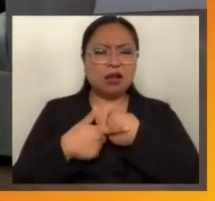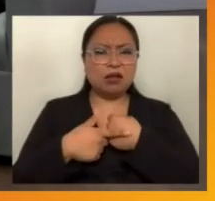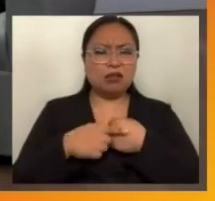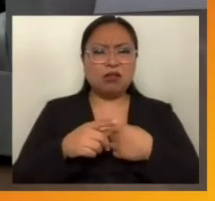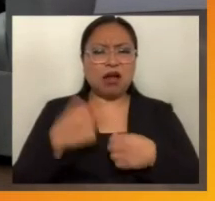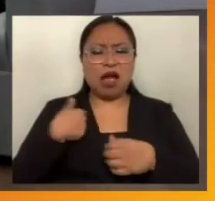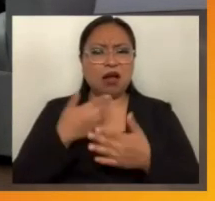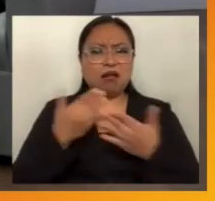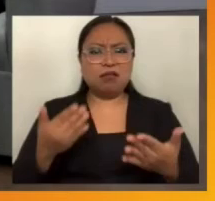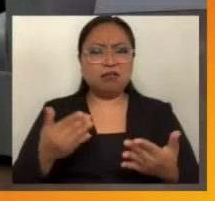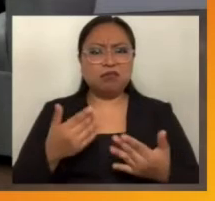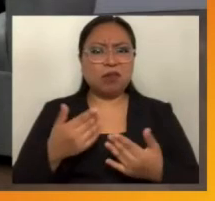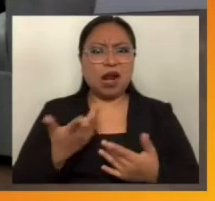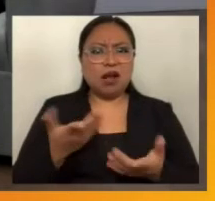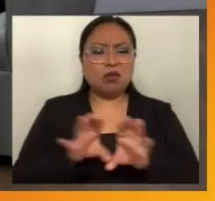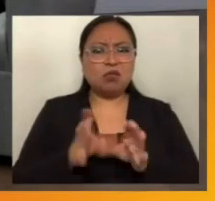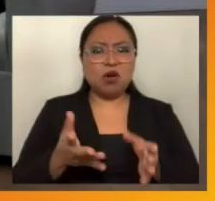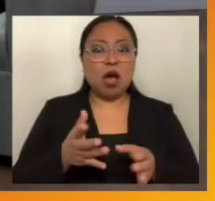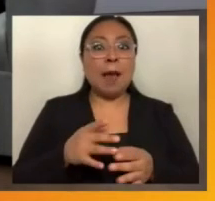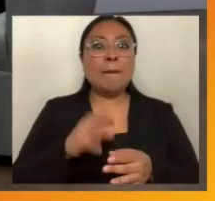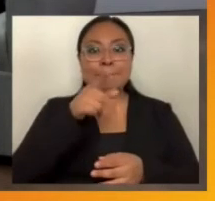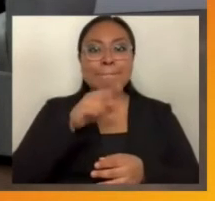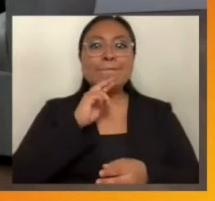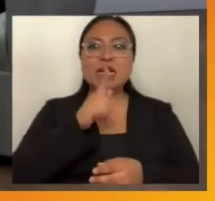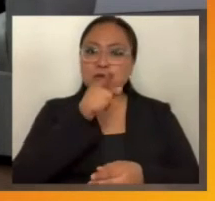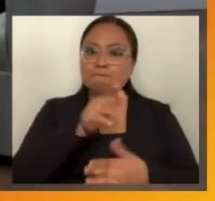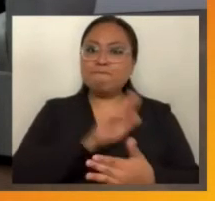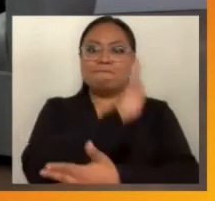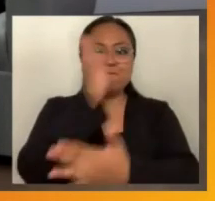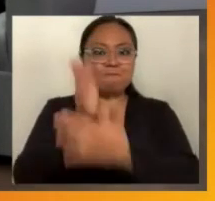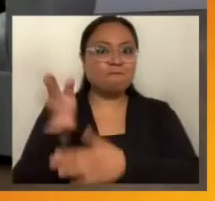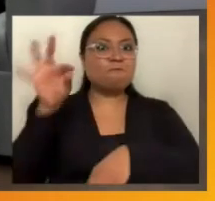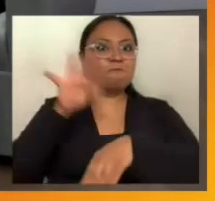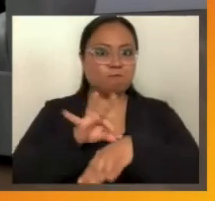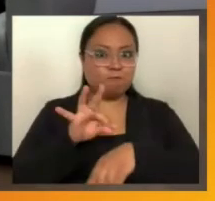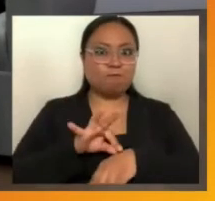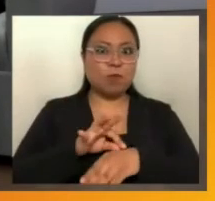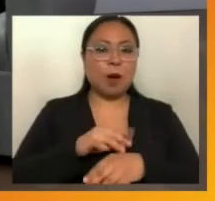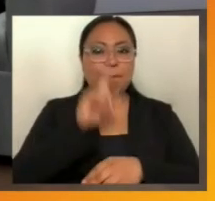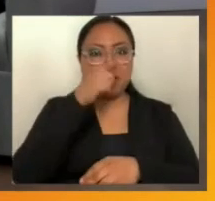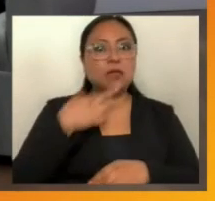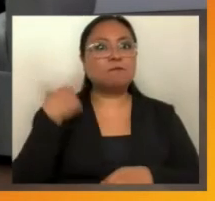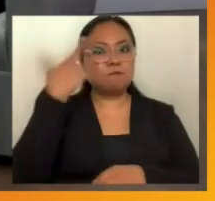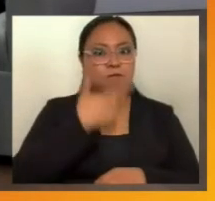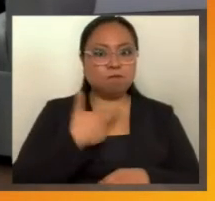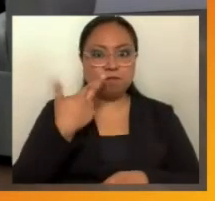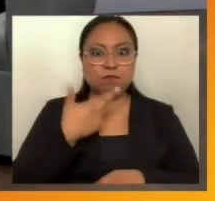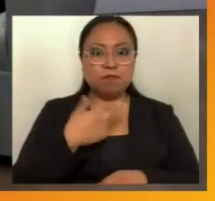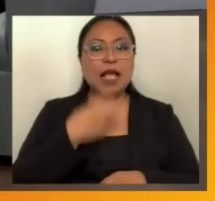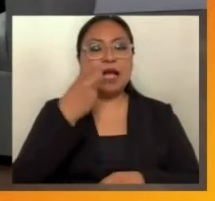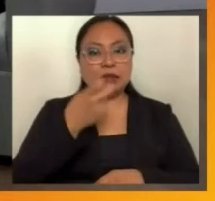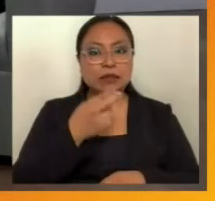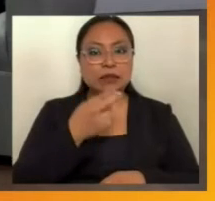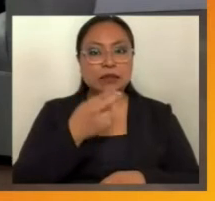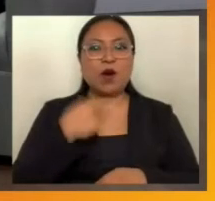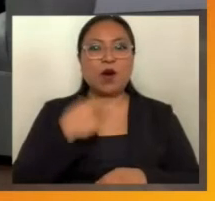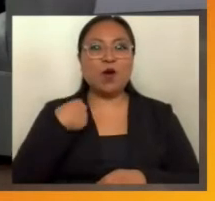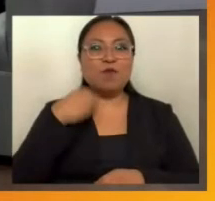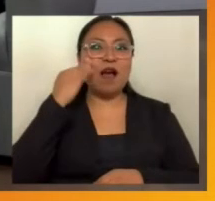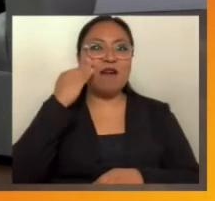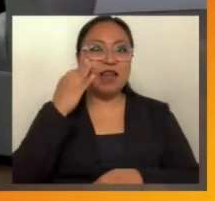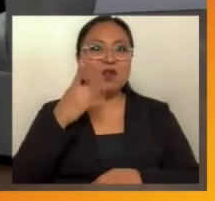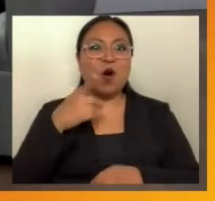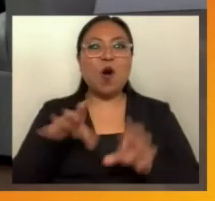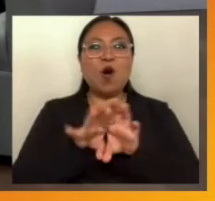ve al médico. Entre que son peras o manzanas, tú ve al médico. eso es algo padre de las redes sociales, que he podido tener